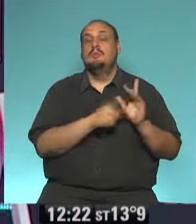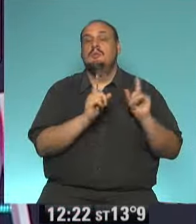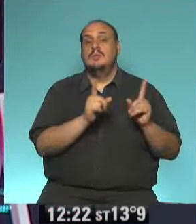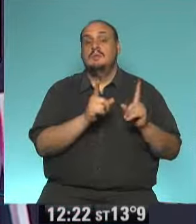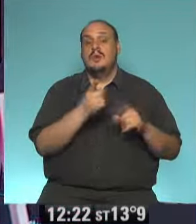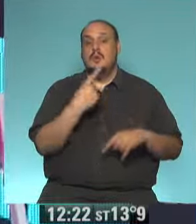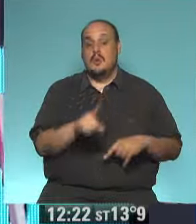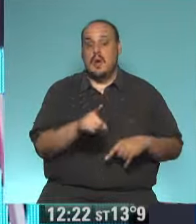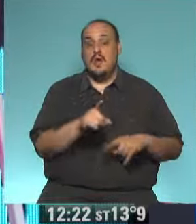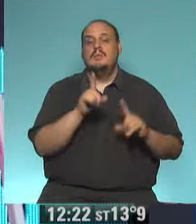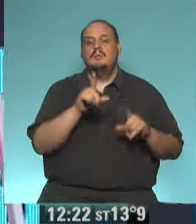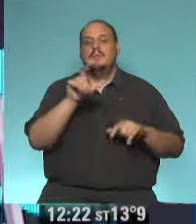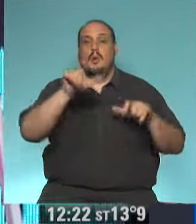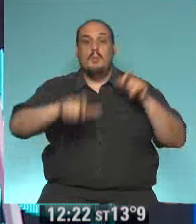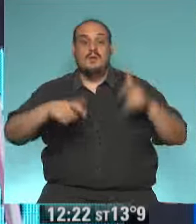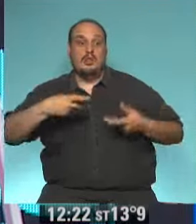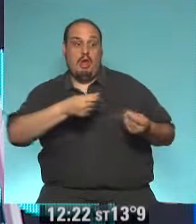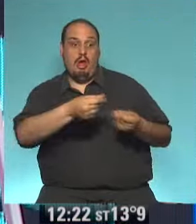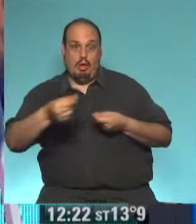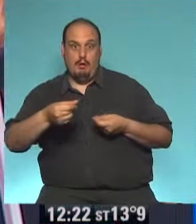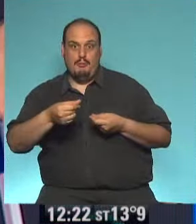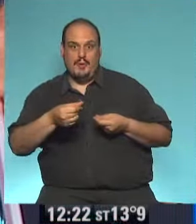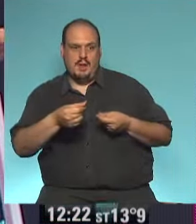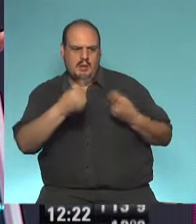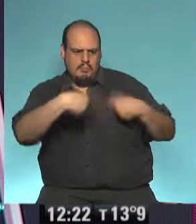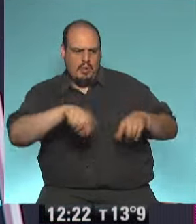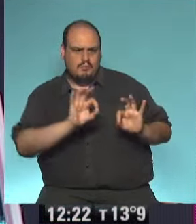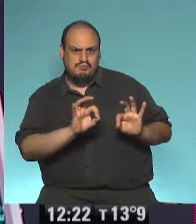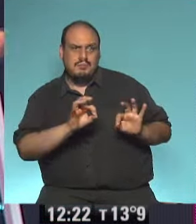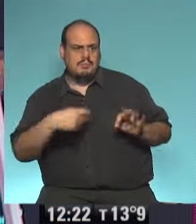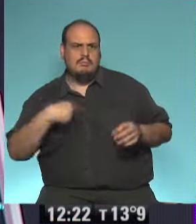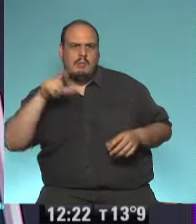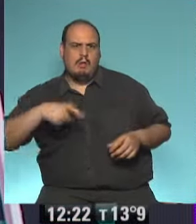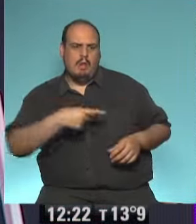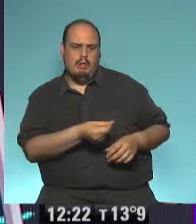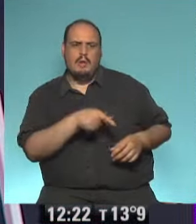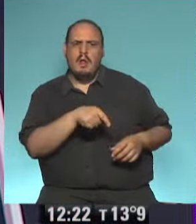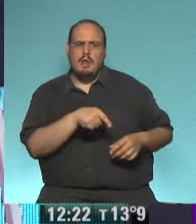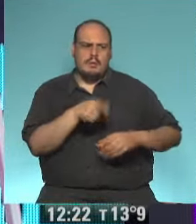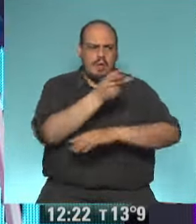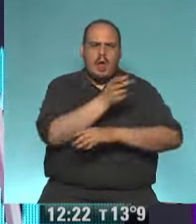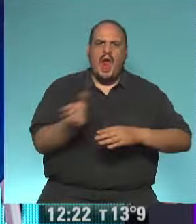justamente el que llega al consumidor y a la consumidora. ¿Cómo llega este producto? Y bueno, algo